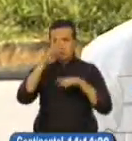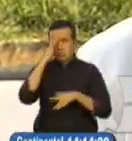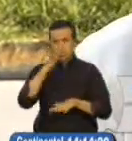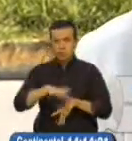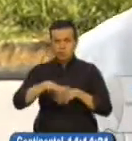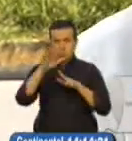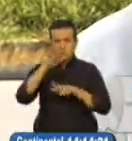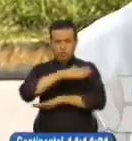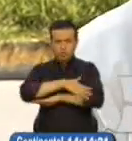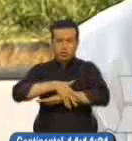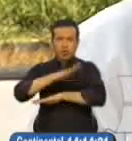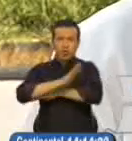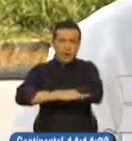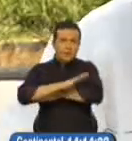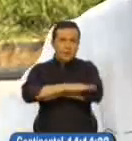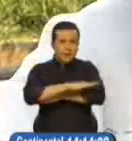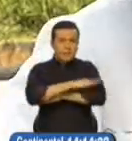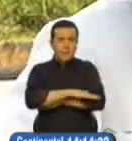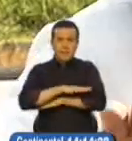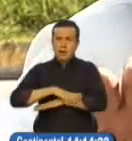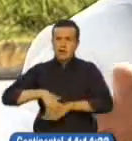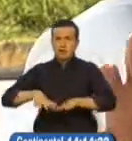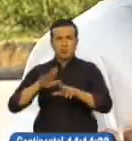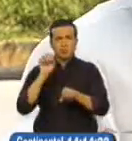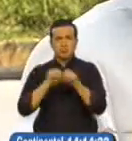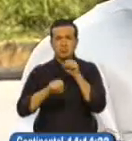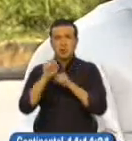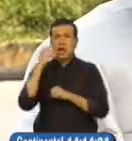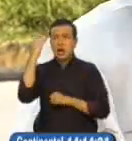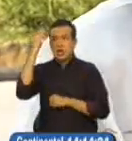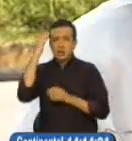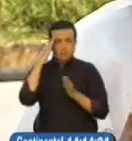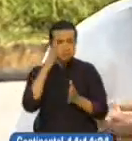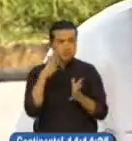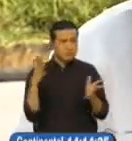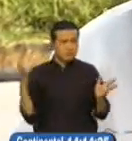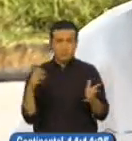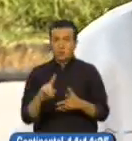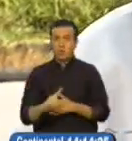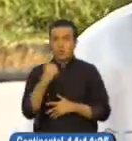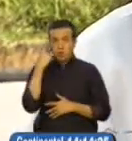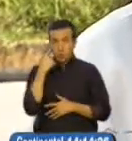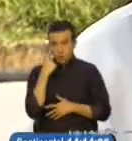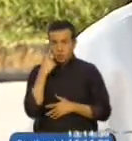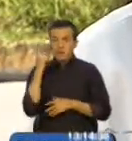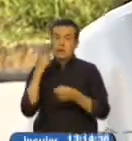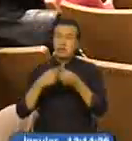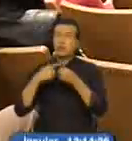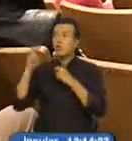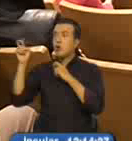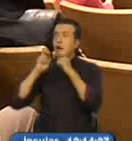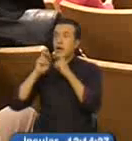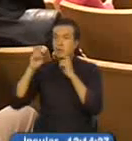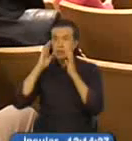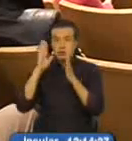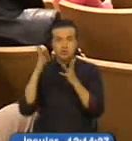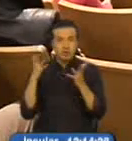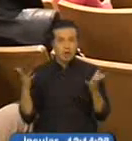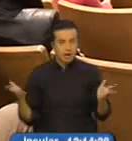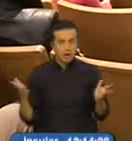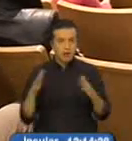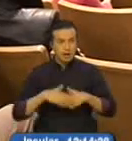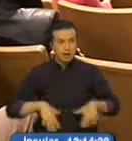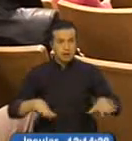los sifones tapados, todo descuidó el alcalde este, solamente para hacer Quito Cables. Desde un sector del